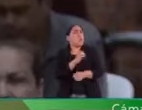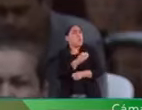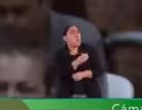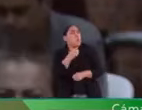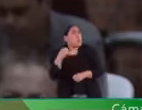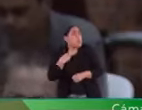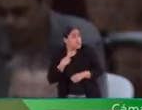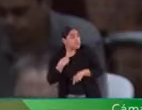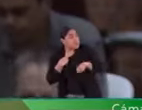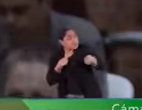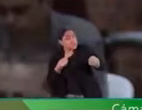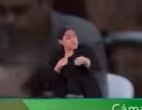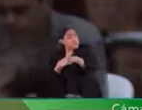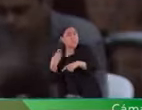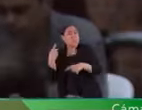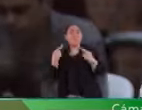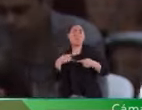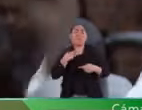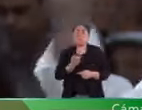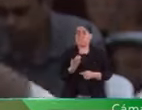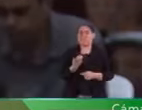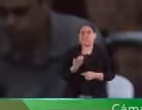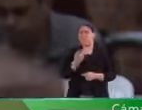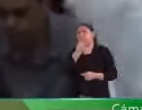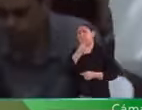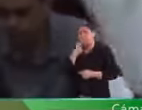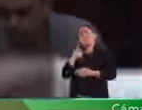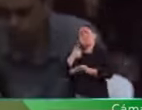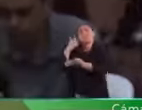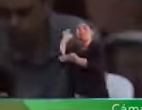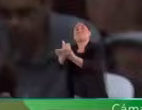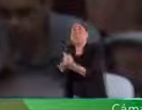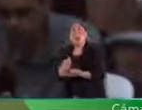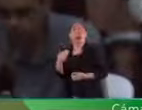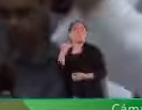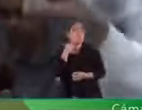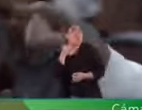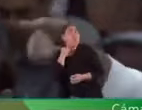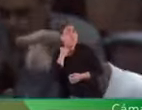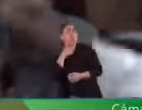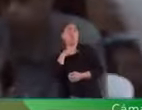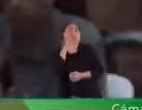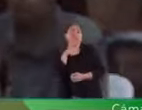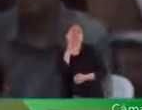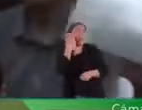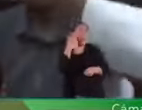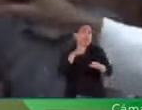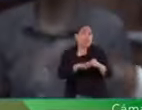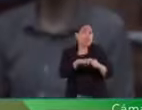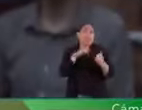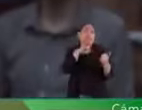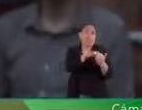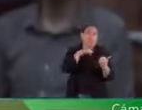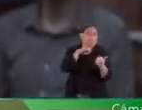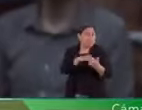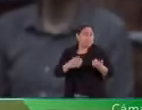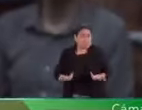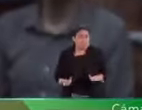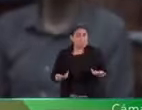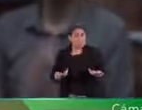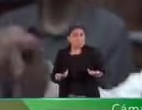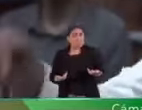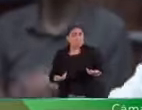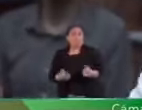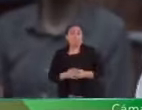tienen a pagar esos abogados, guisacheros, prevaricadores, que no les gustan, pero que los tienen en el